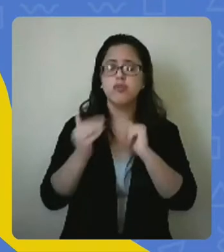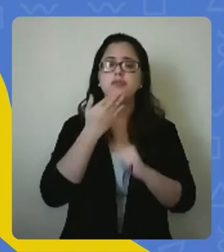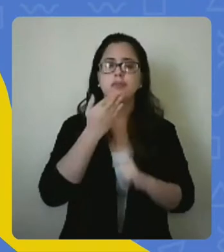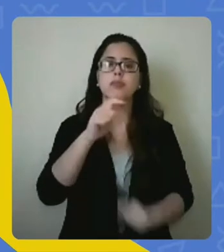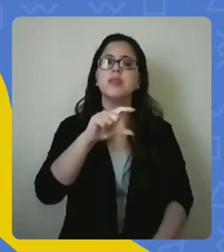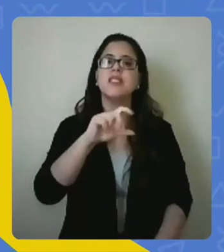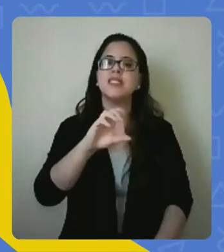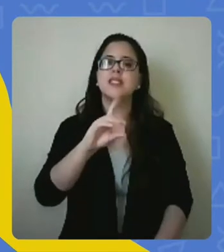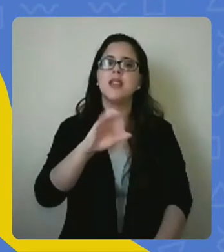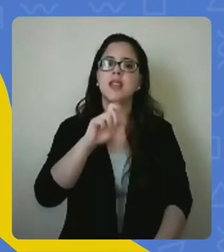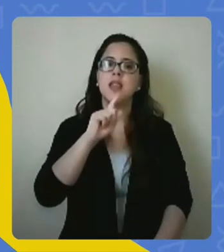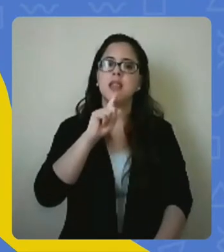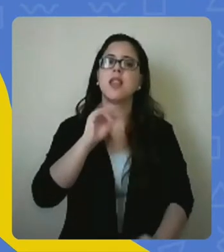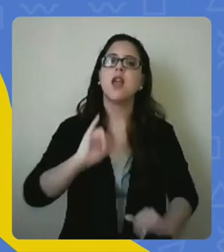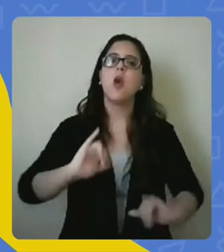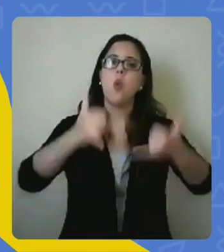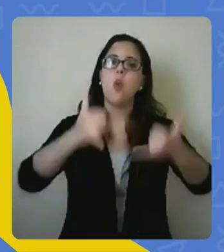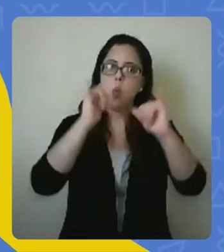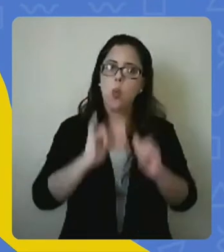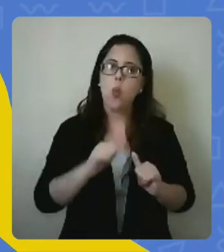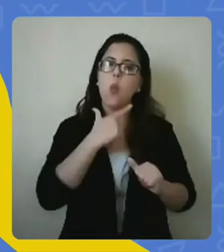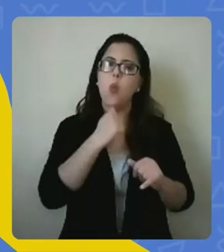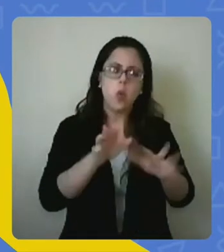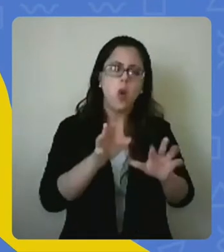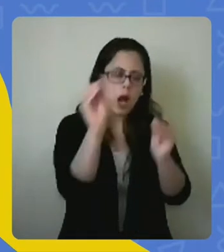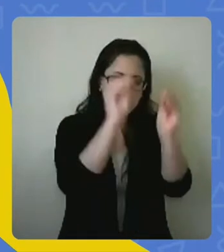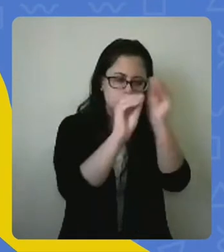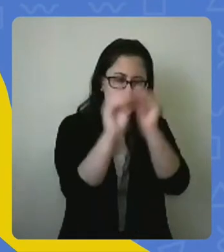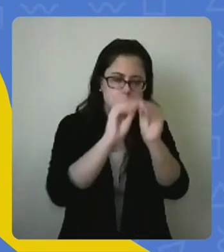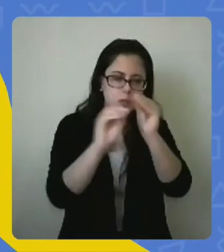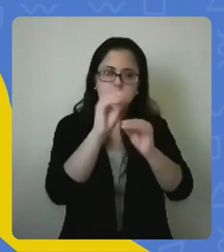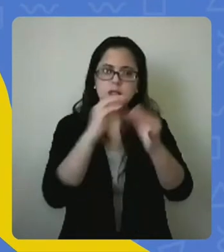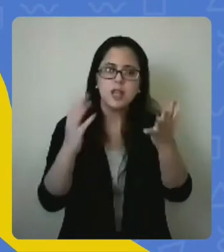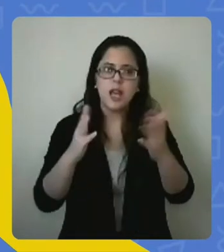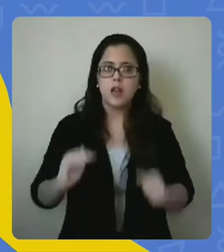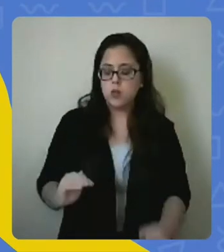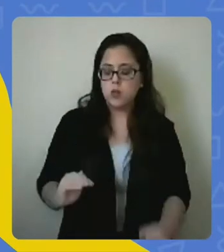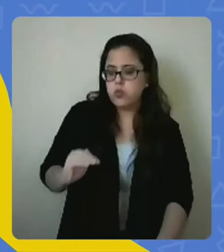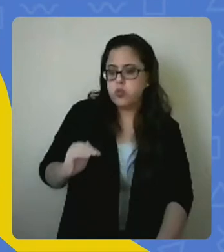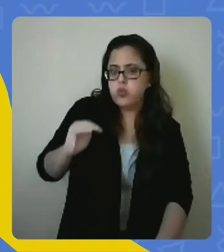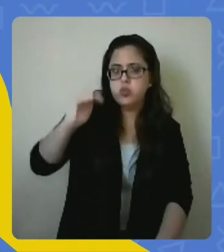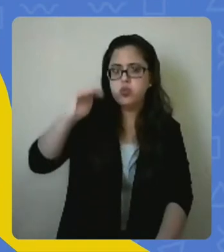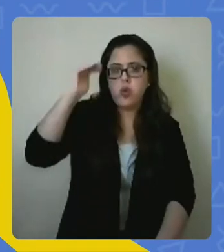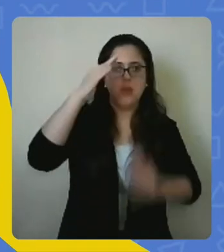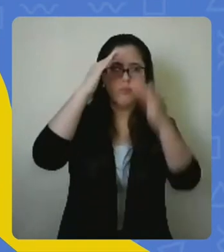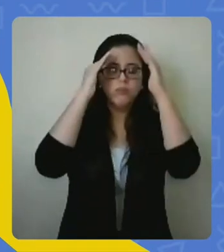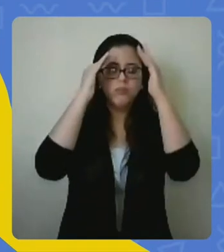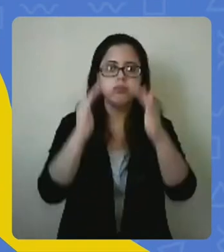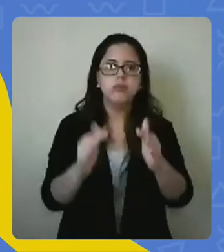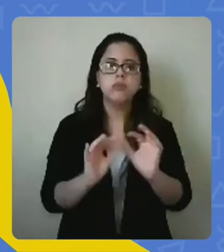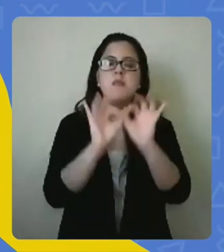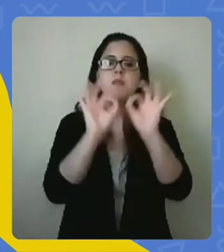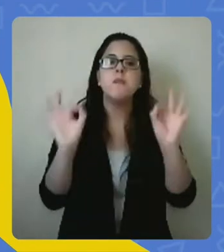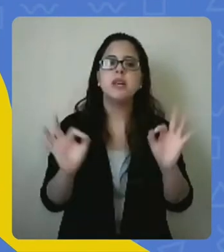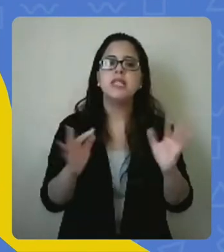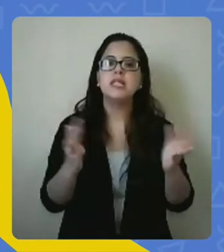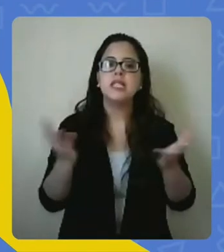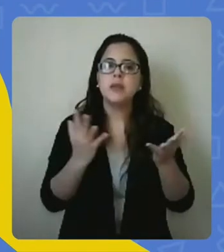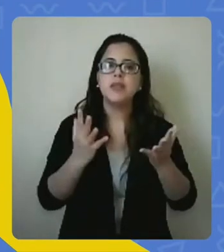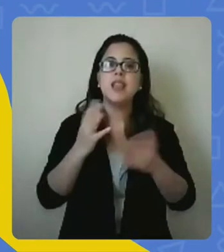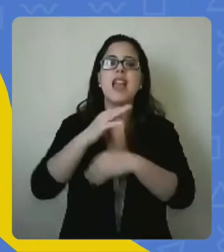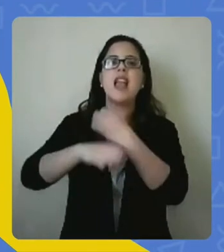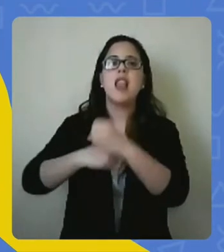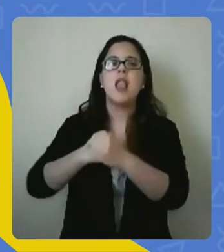pretende desarrollar juegos para todo el ciclo vital, con énfasis particularmente en la edad